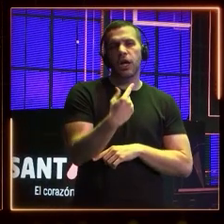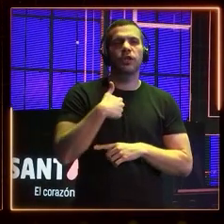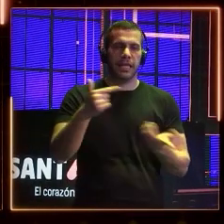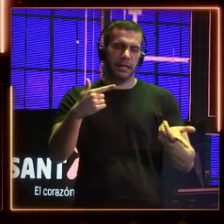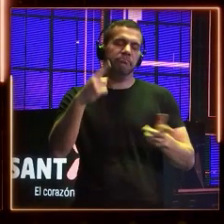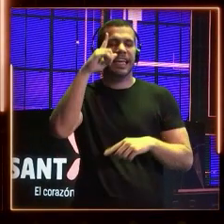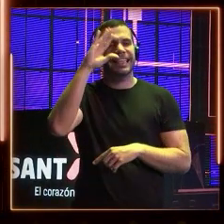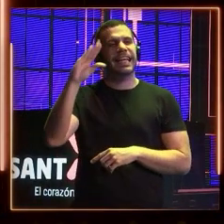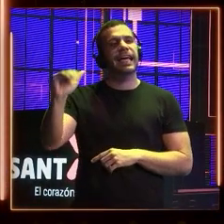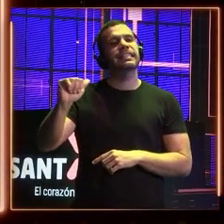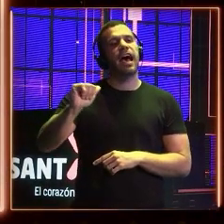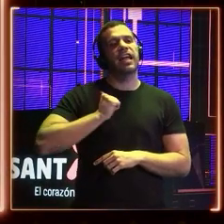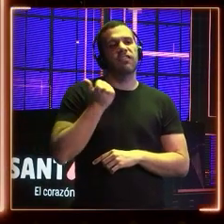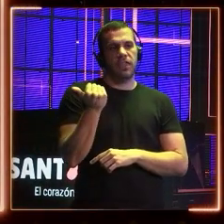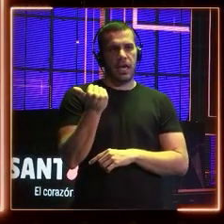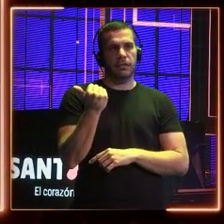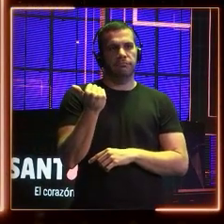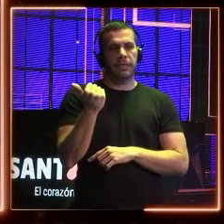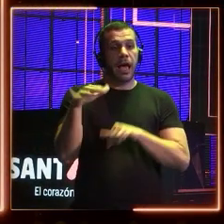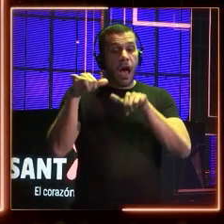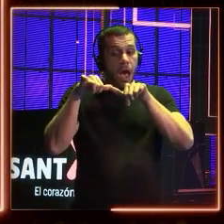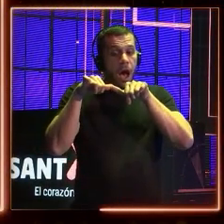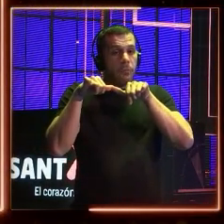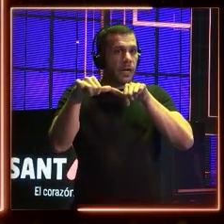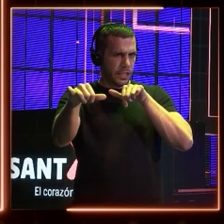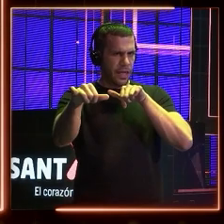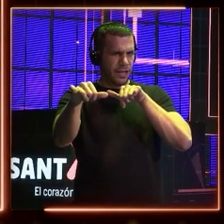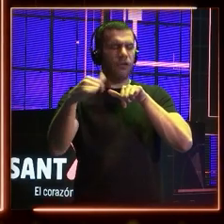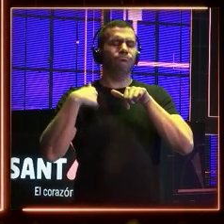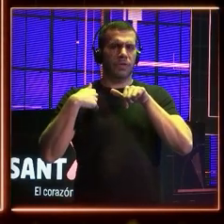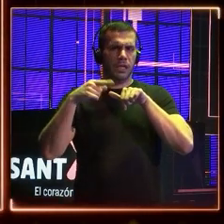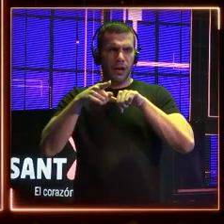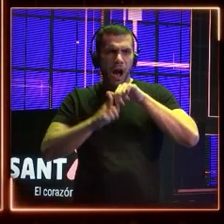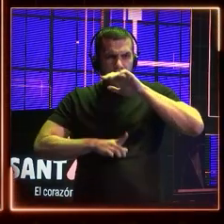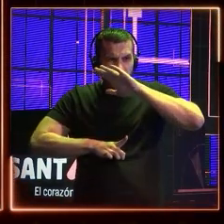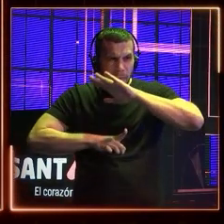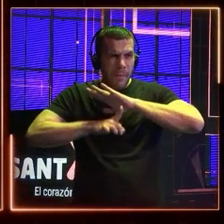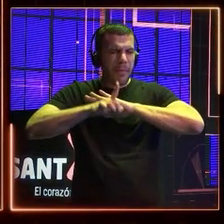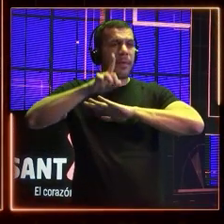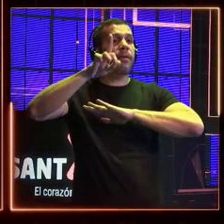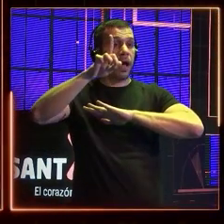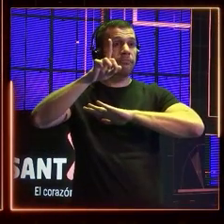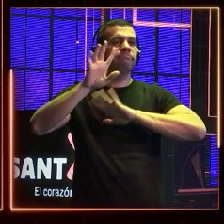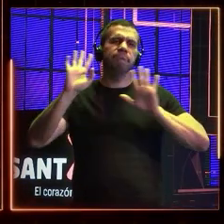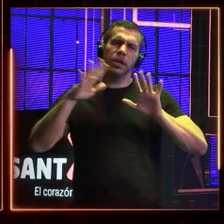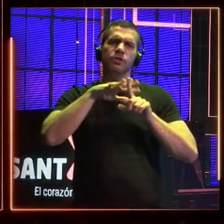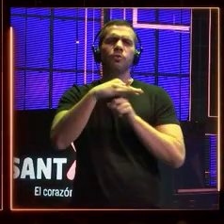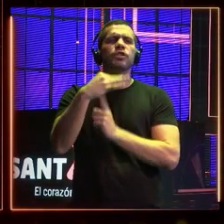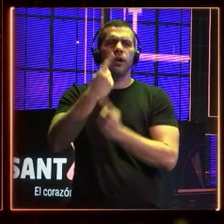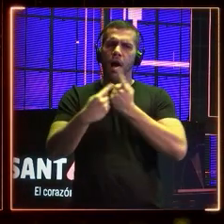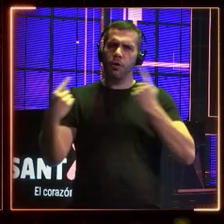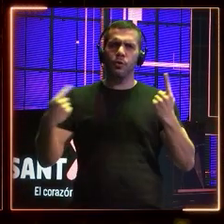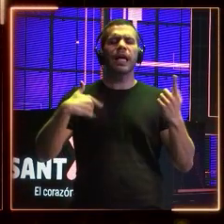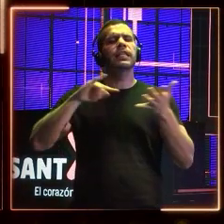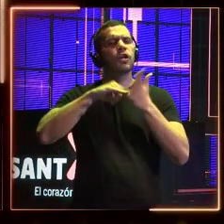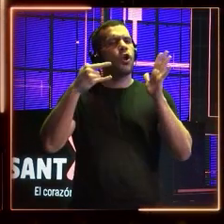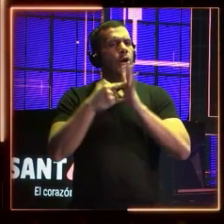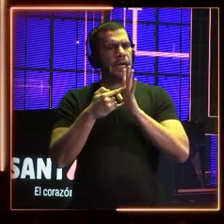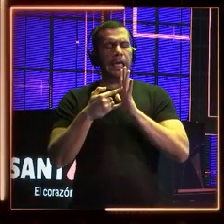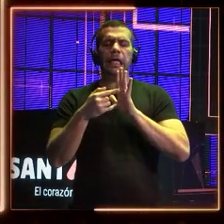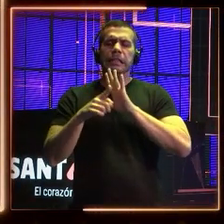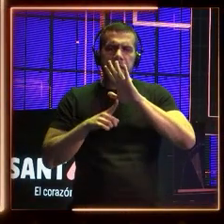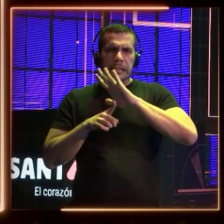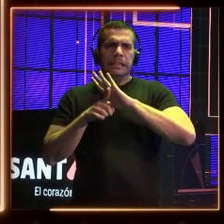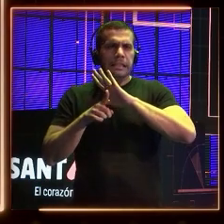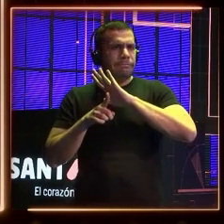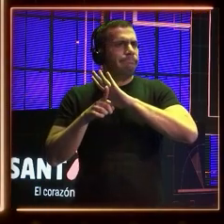Inteligencia artificial y desde entonces ha habido mucho avance y en su momento también hubo momentos en los que la tecnología no avanzaba aquello